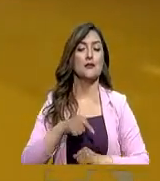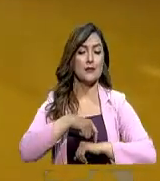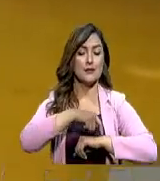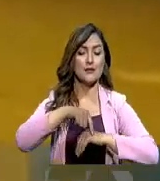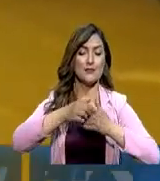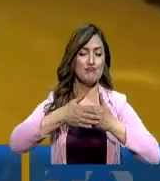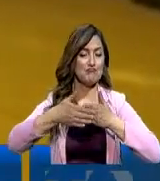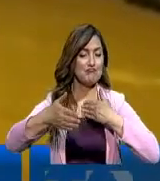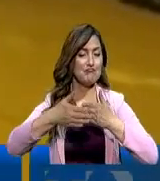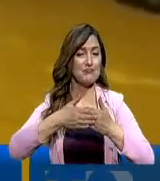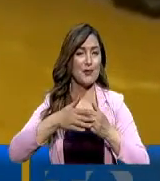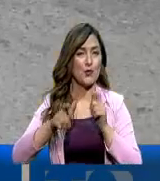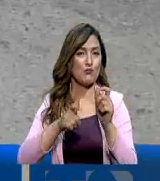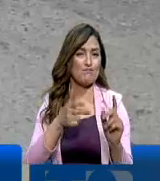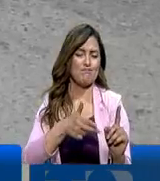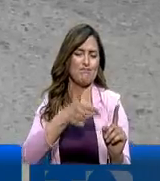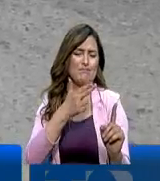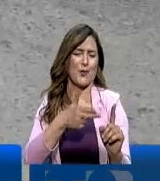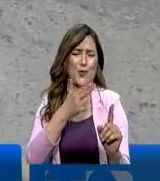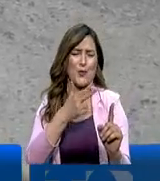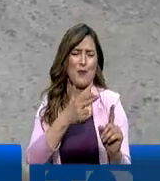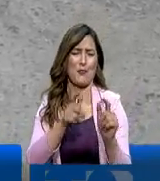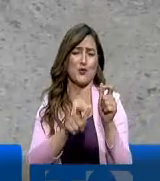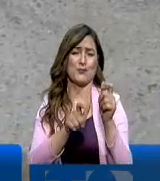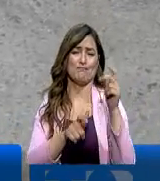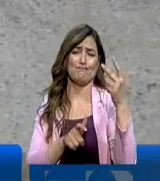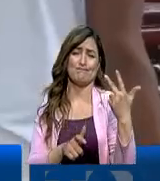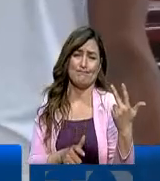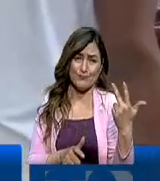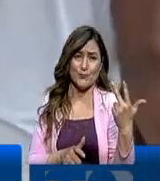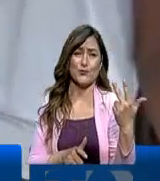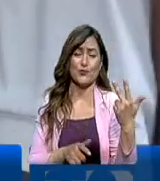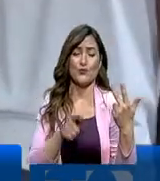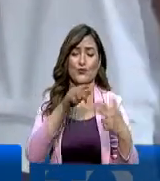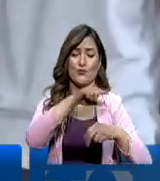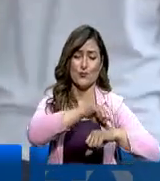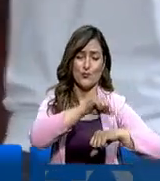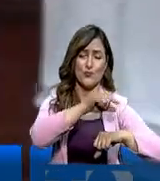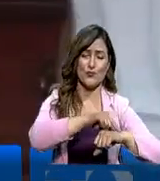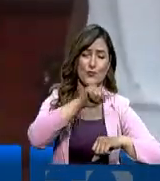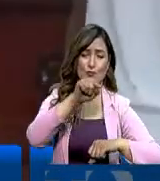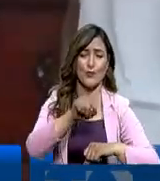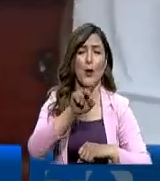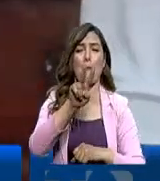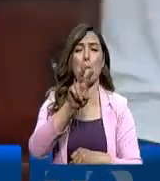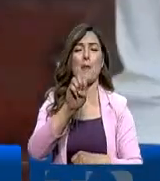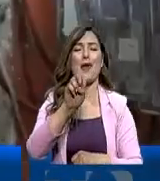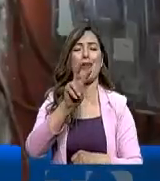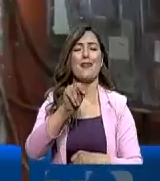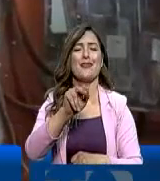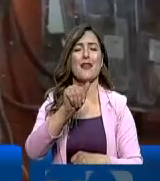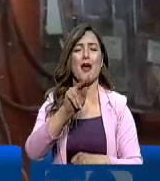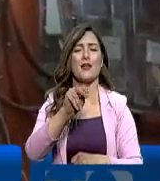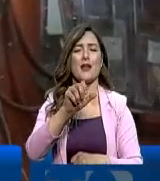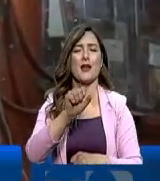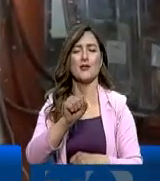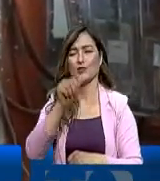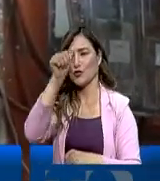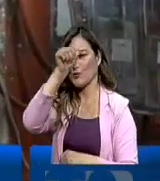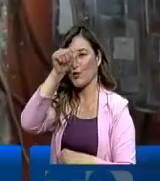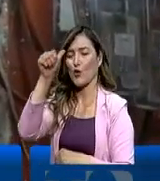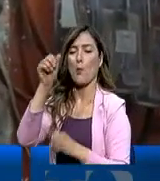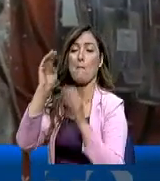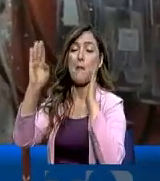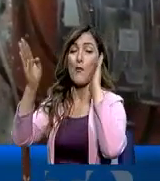de tiempo, sicarios terminaron con la vida de 3 personas, una en Quevedo, otra en Ventanas y la última este domingo